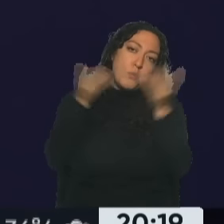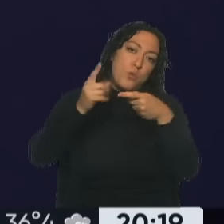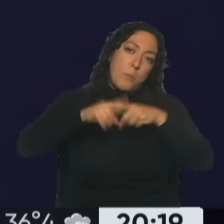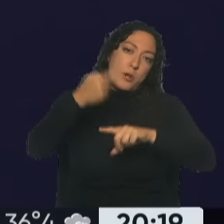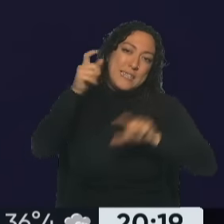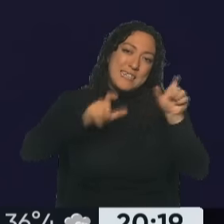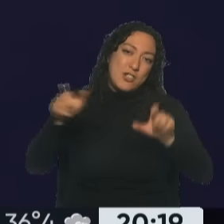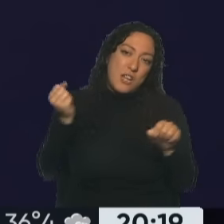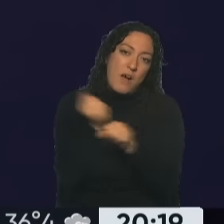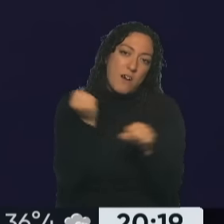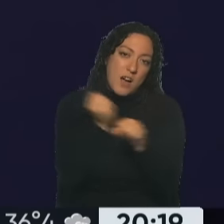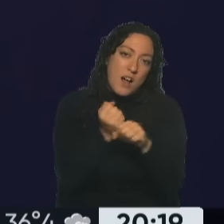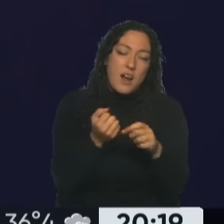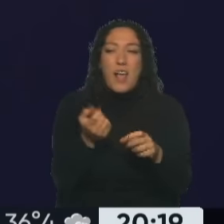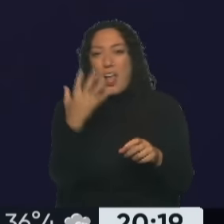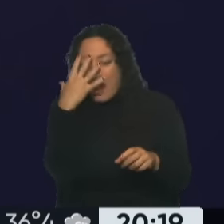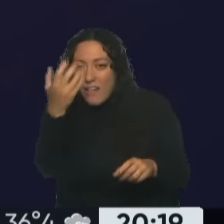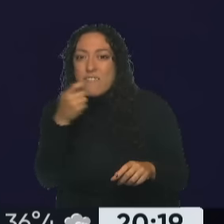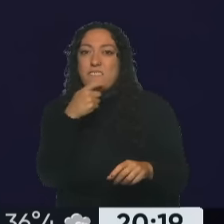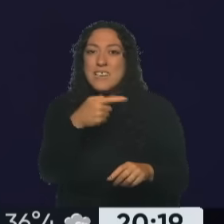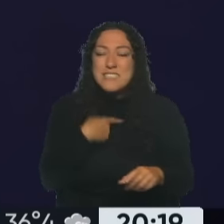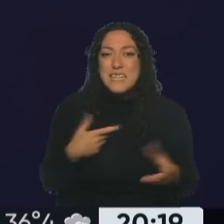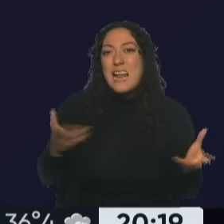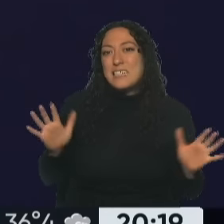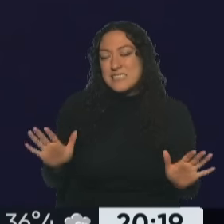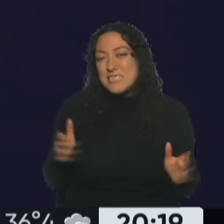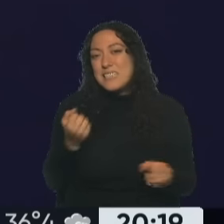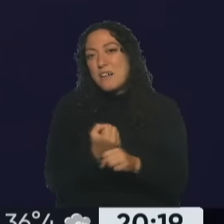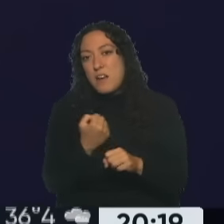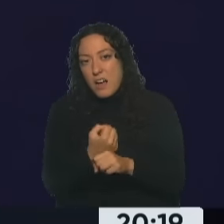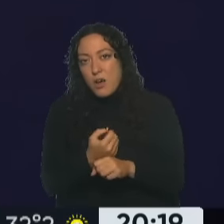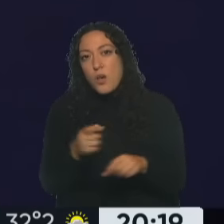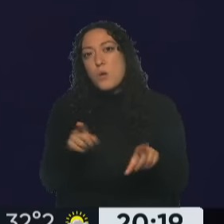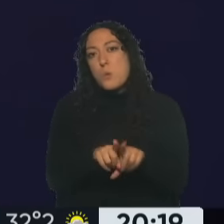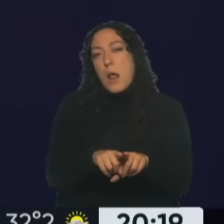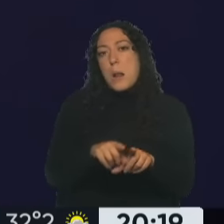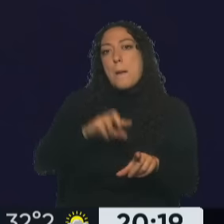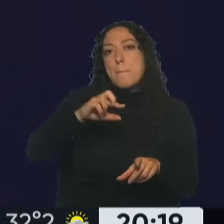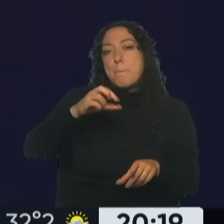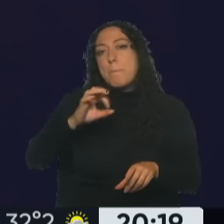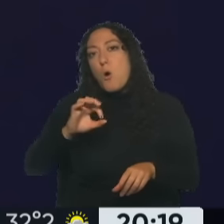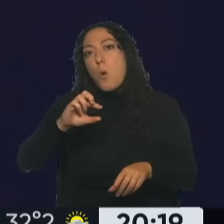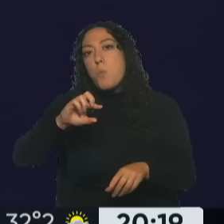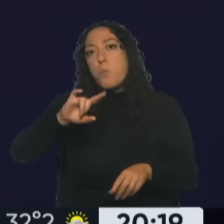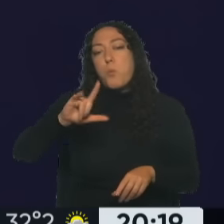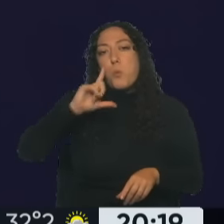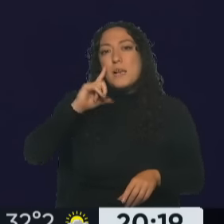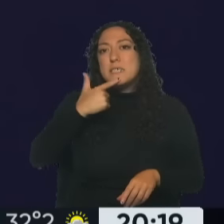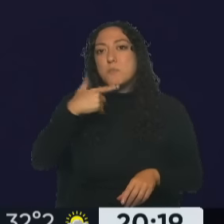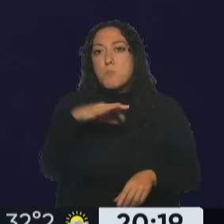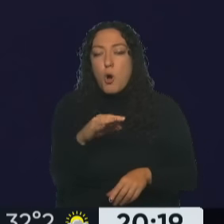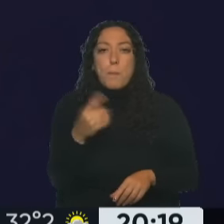tentaran a a a hacer populismo Bueno por qué no se hace porque es muy difícil volver de